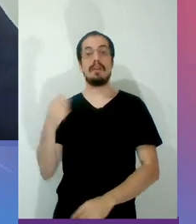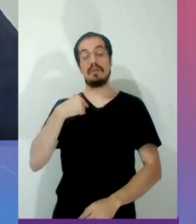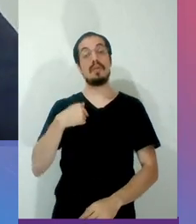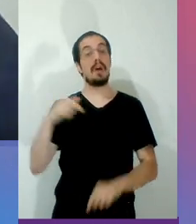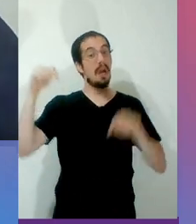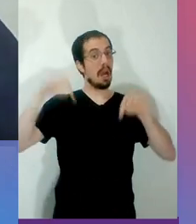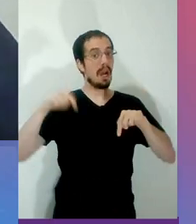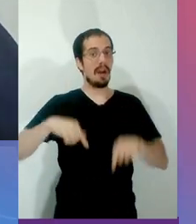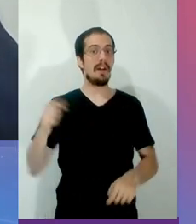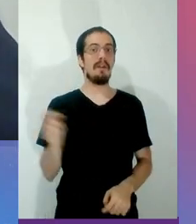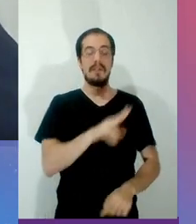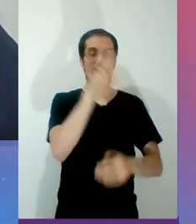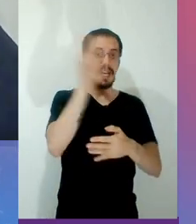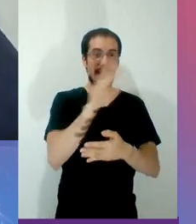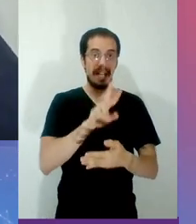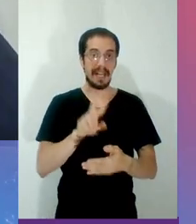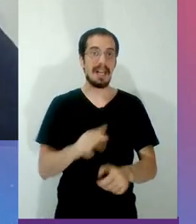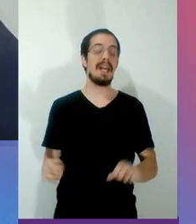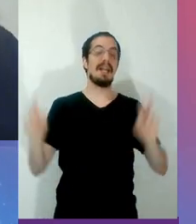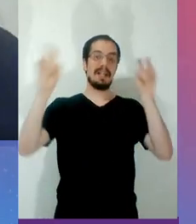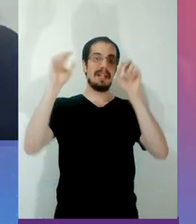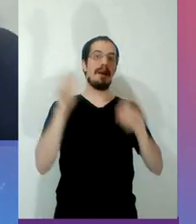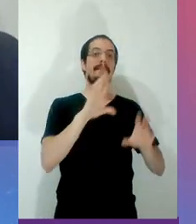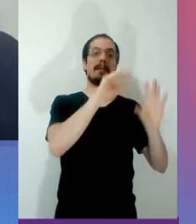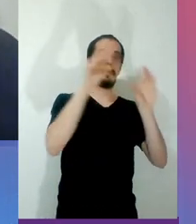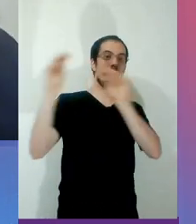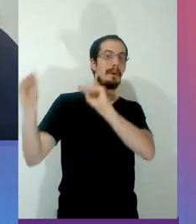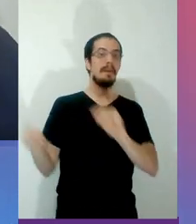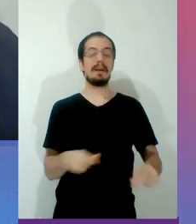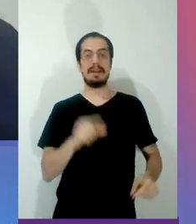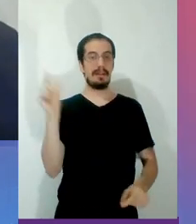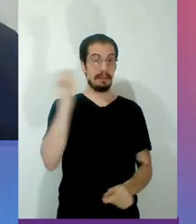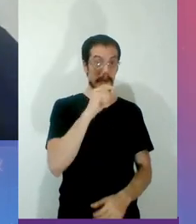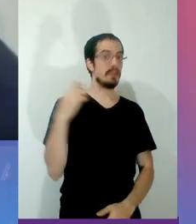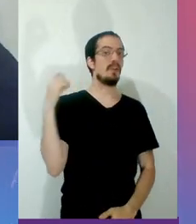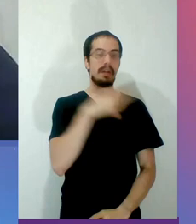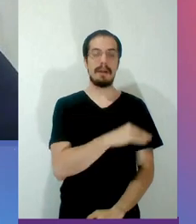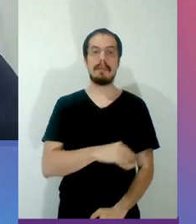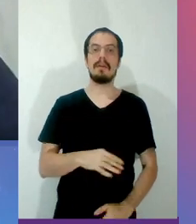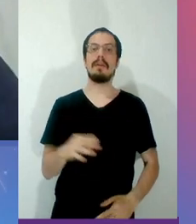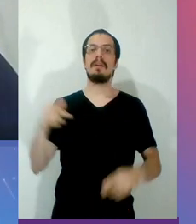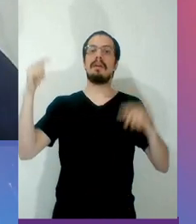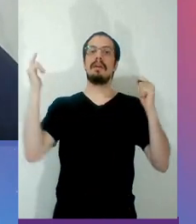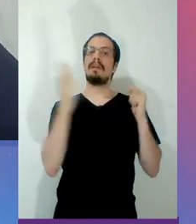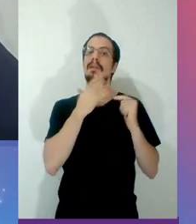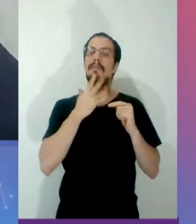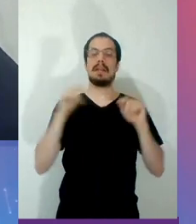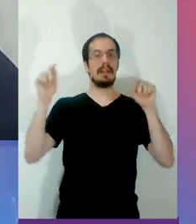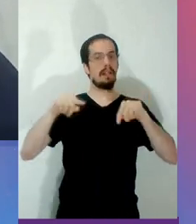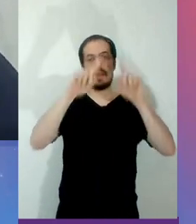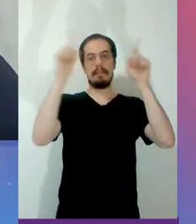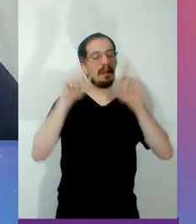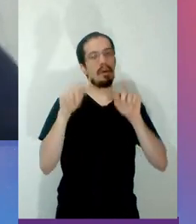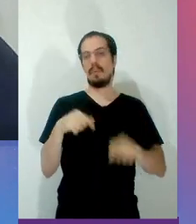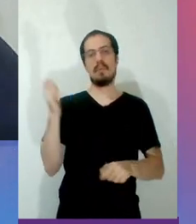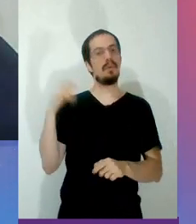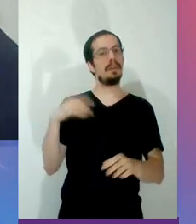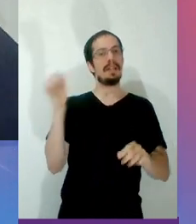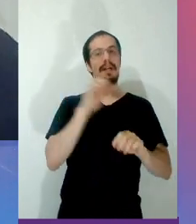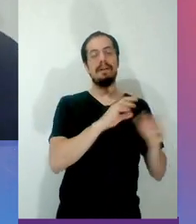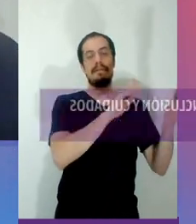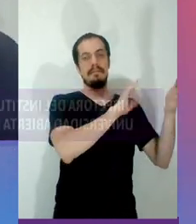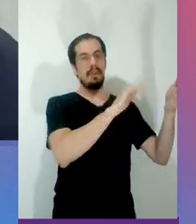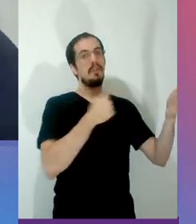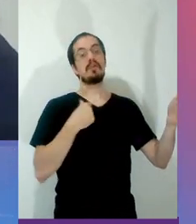muy breve los comentarios, las preguntas que se encuentran en el chat. Yo creo que ya fueron respondidas por ustedes, pero igual las